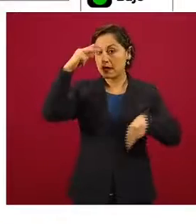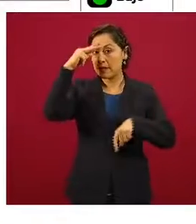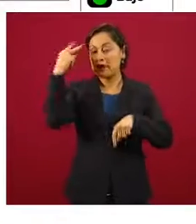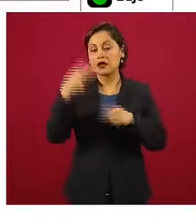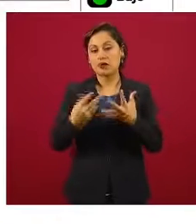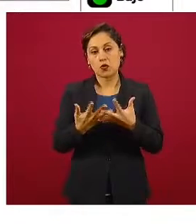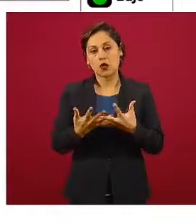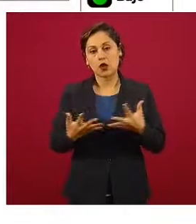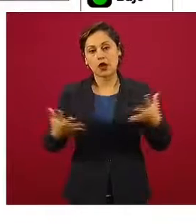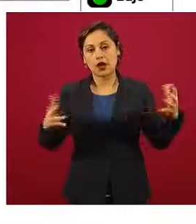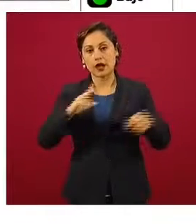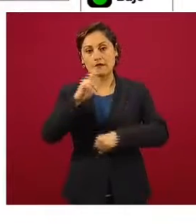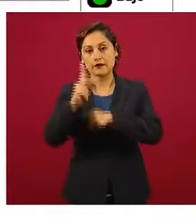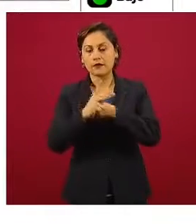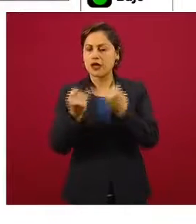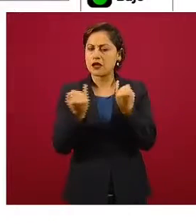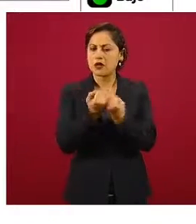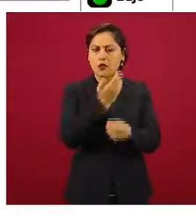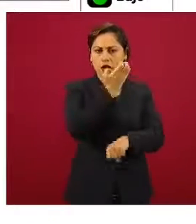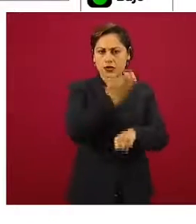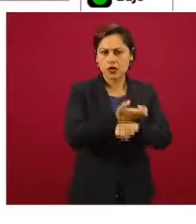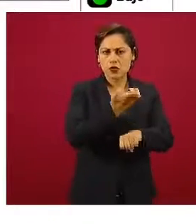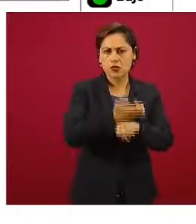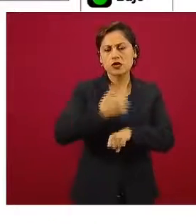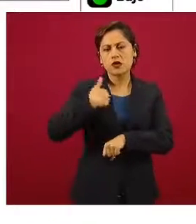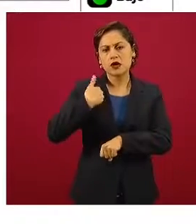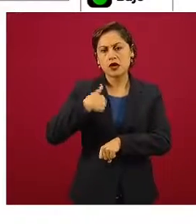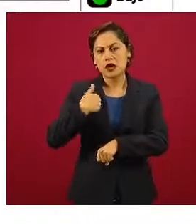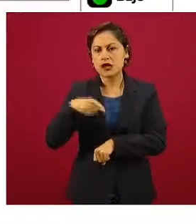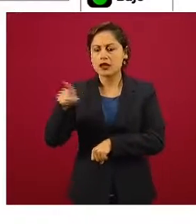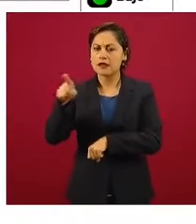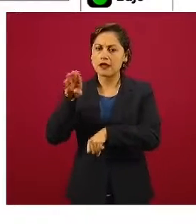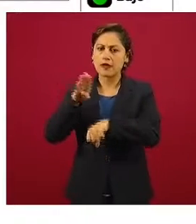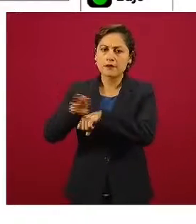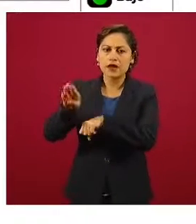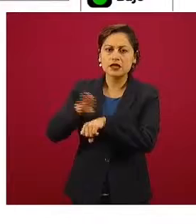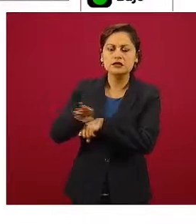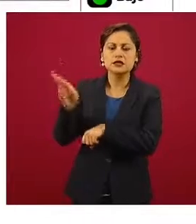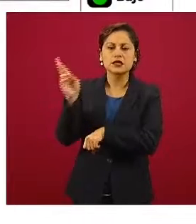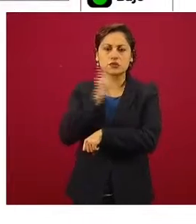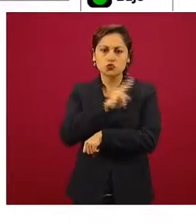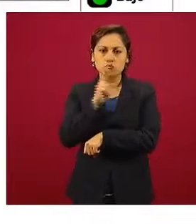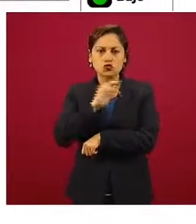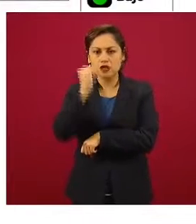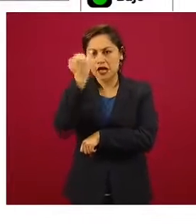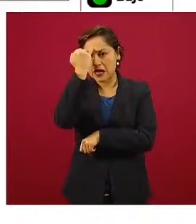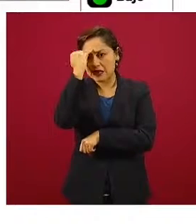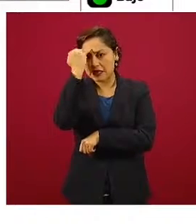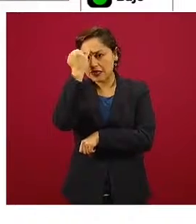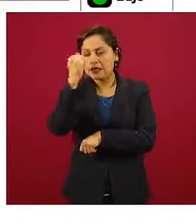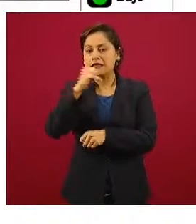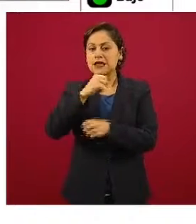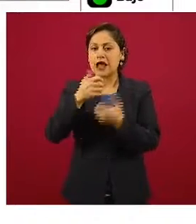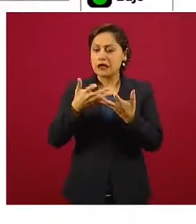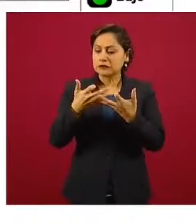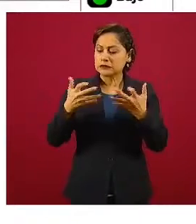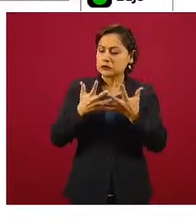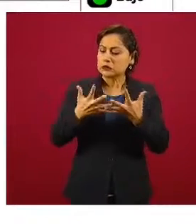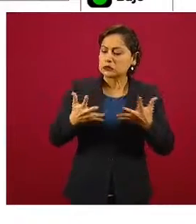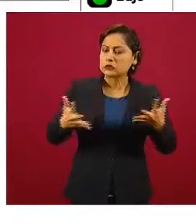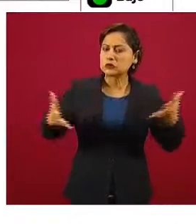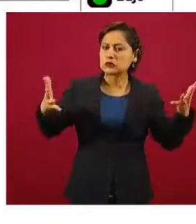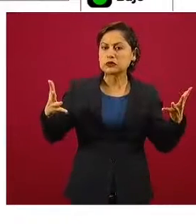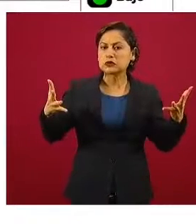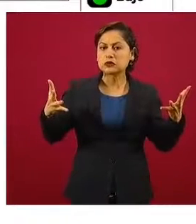Estados Unidos, como Canadá, como Brasil, como Rusia, India, los países que son territorialmente grandes, no tienen